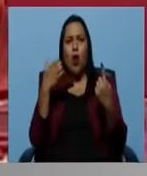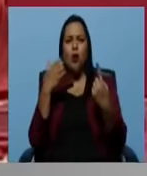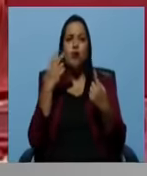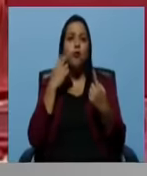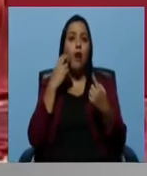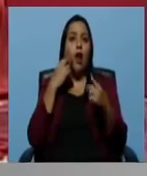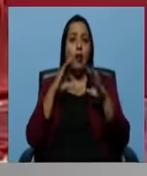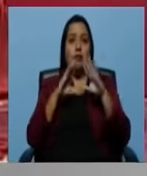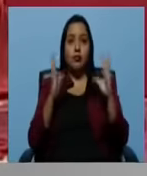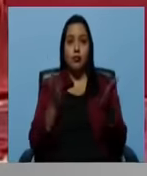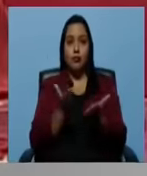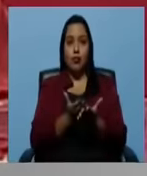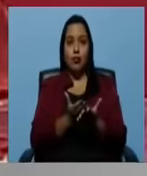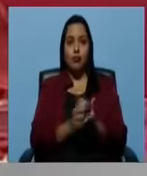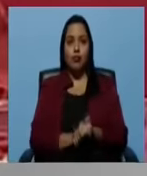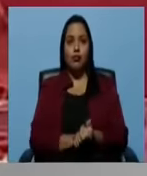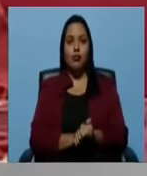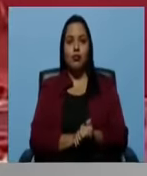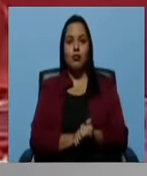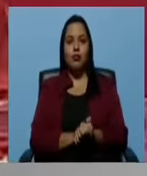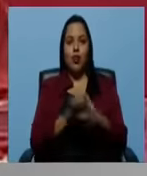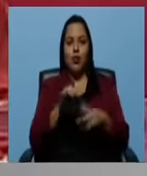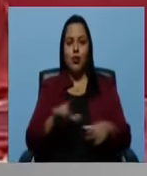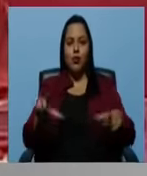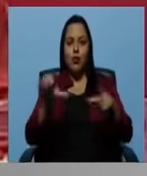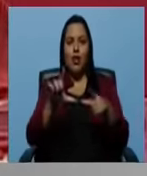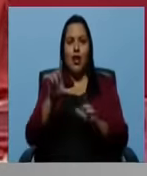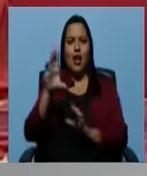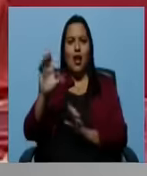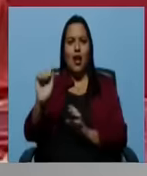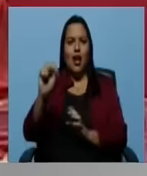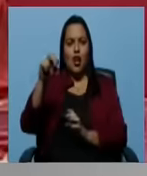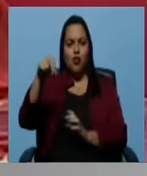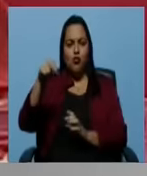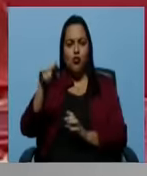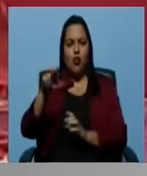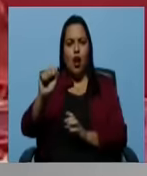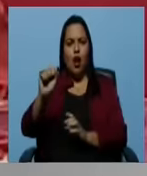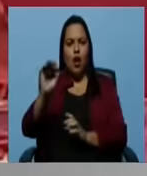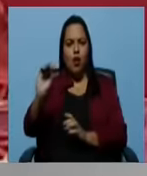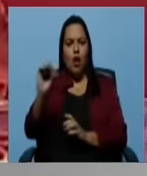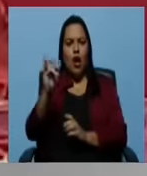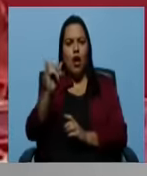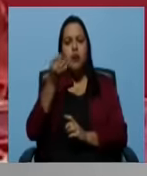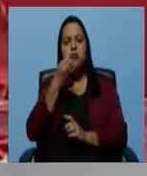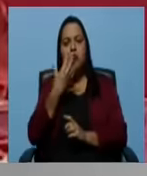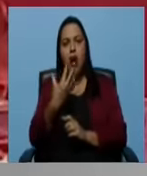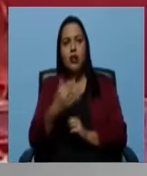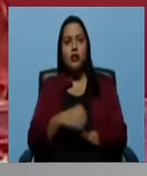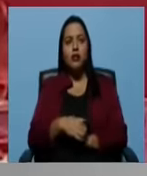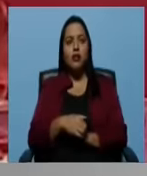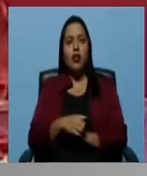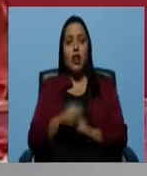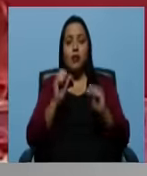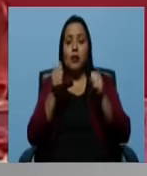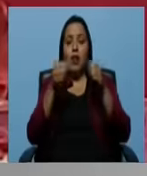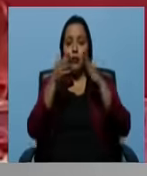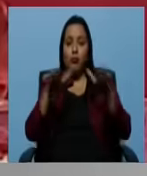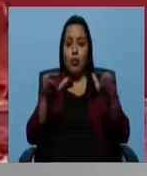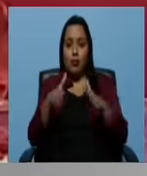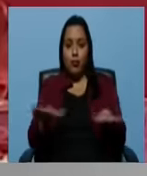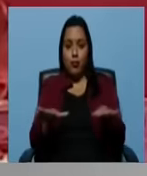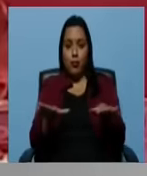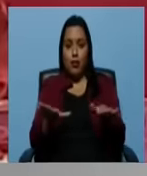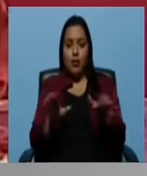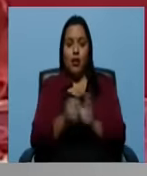mundo. De Canuabo. Está muy bueno. Aquí en Amargo un Dulce comenzamos la Navidad el primero